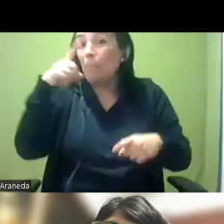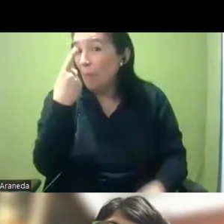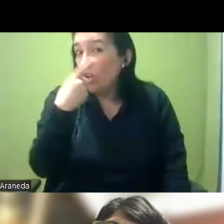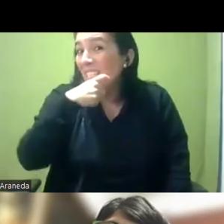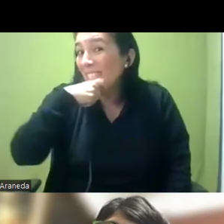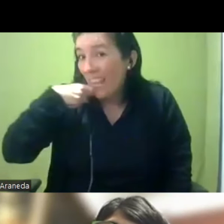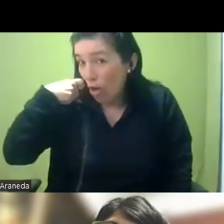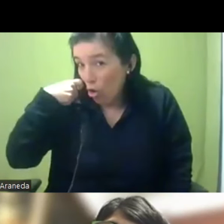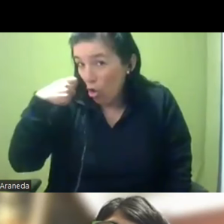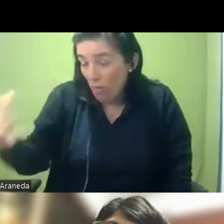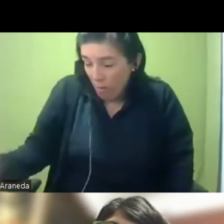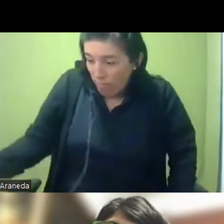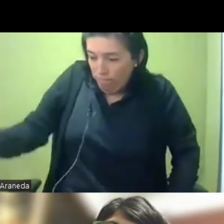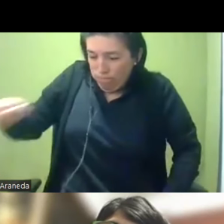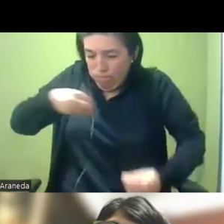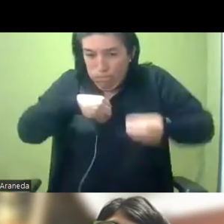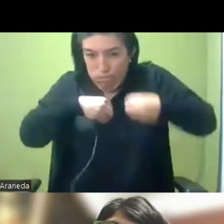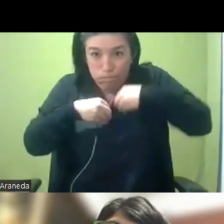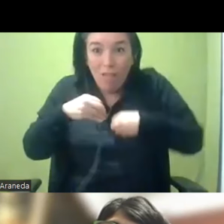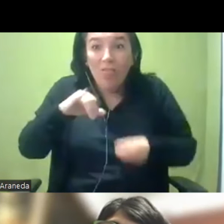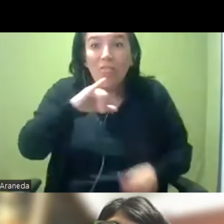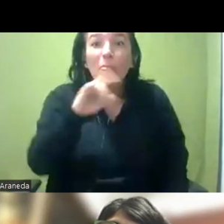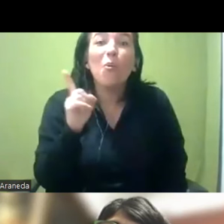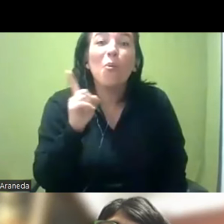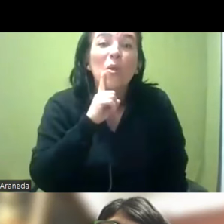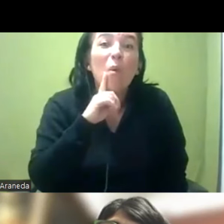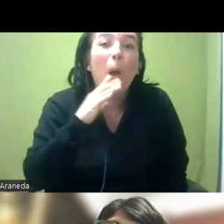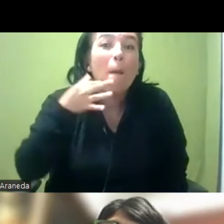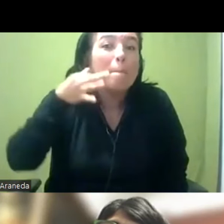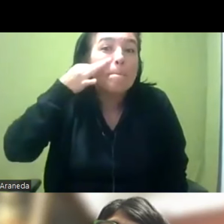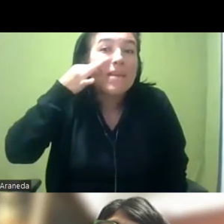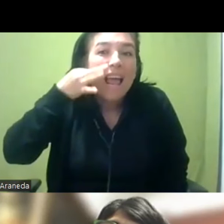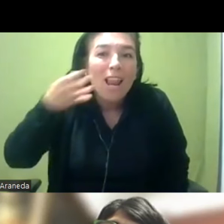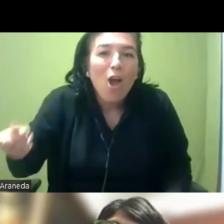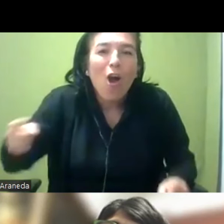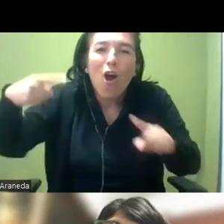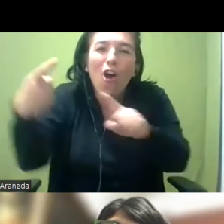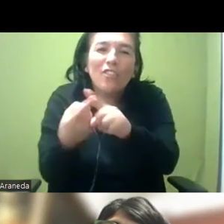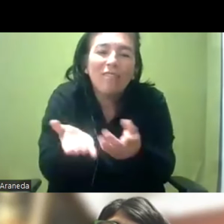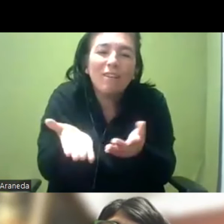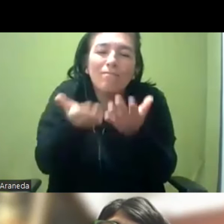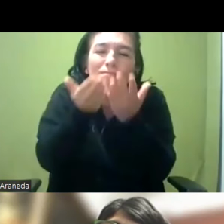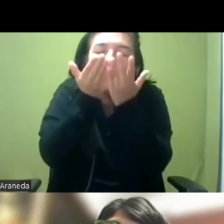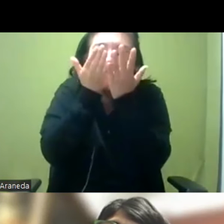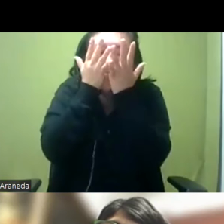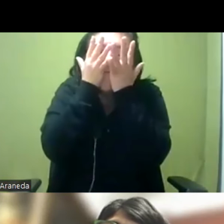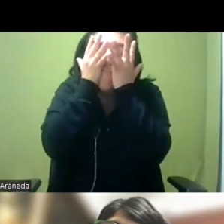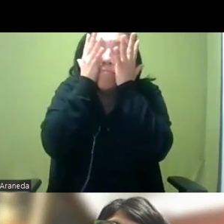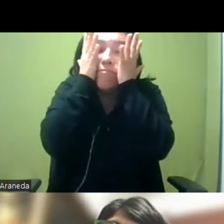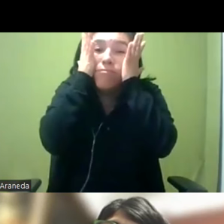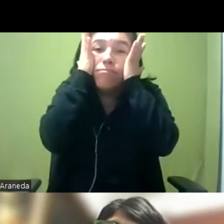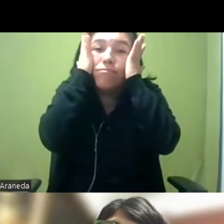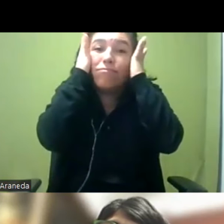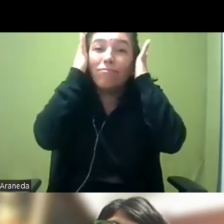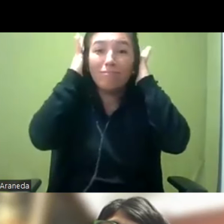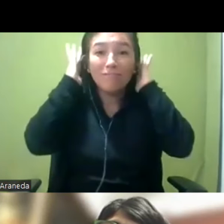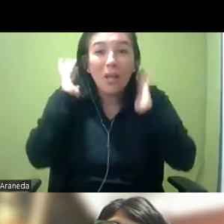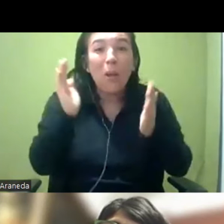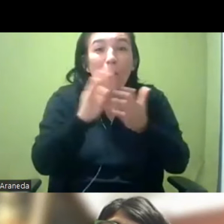se restituía la piel. O sea, esa momia chinchorro de infante